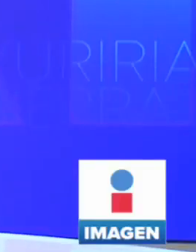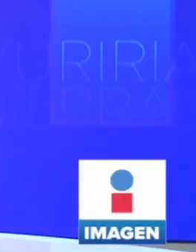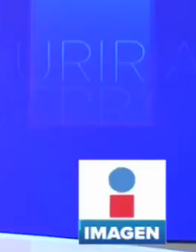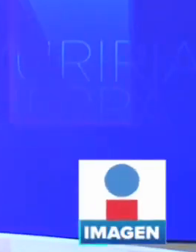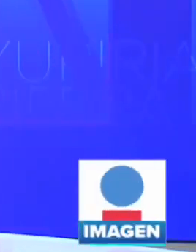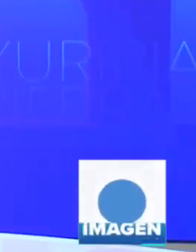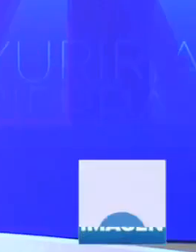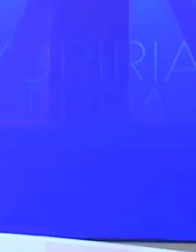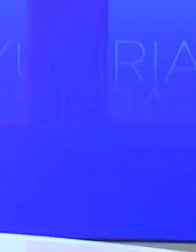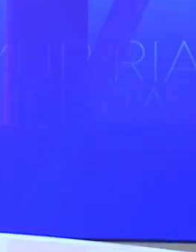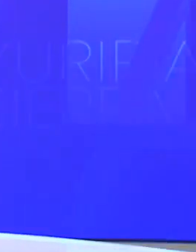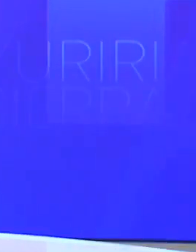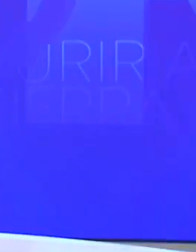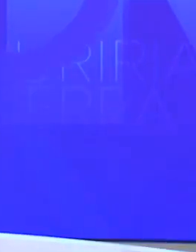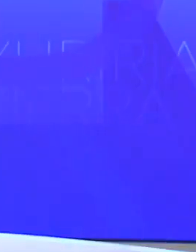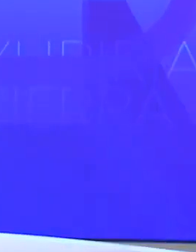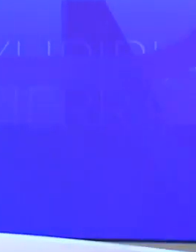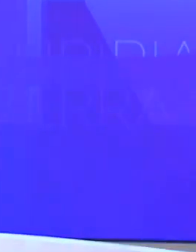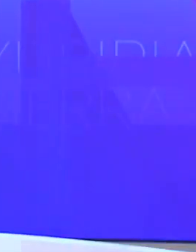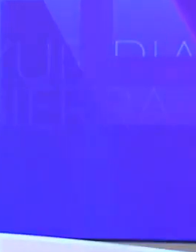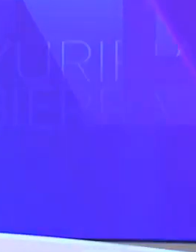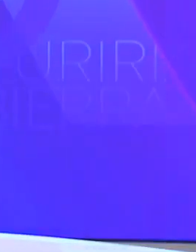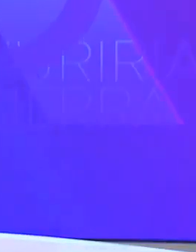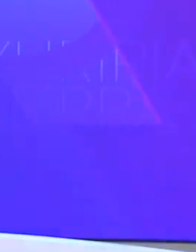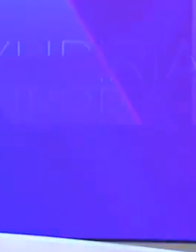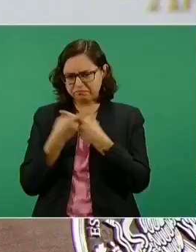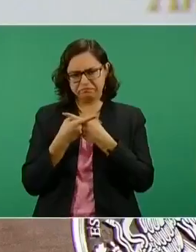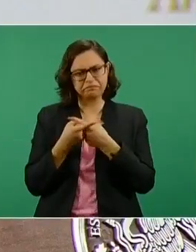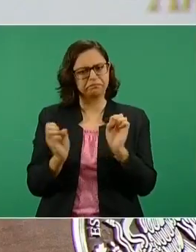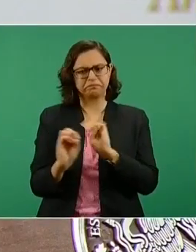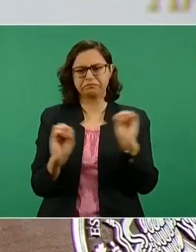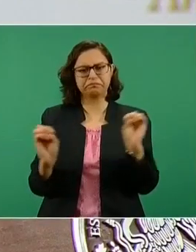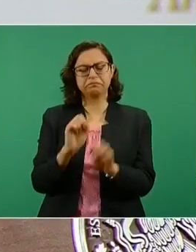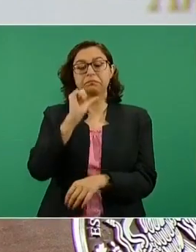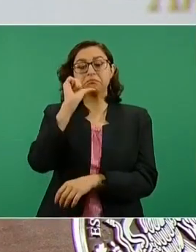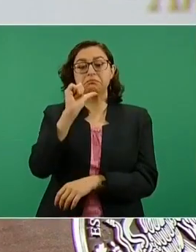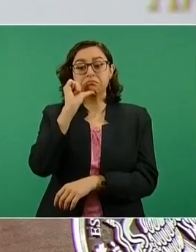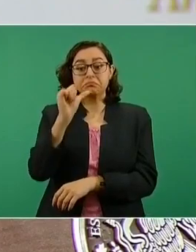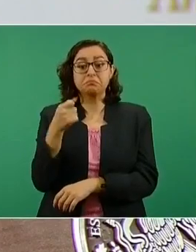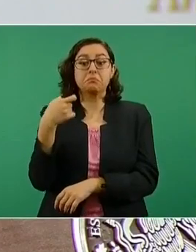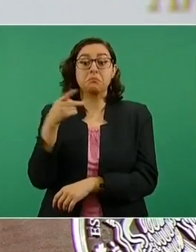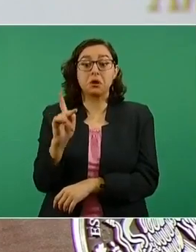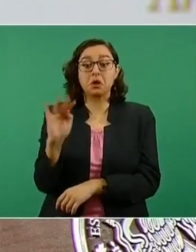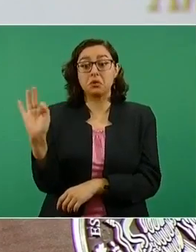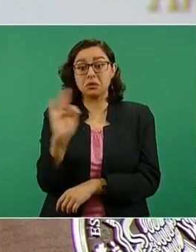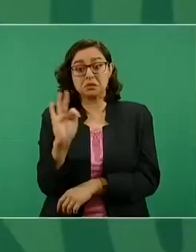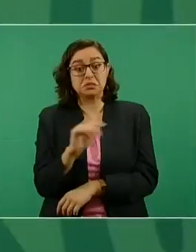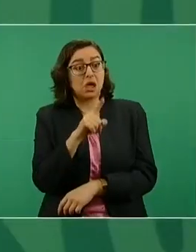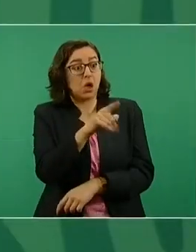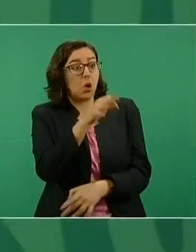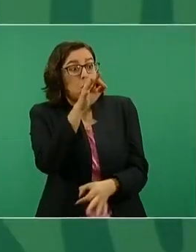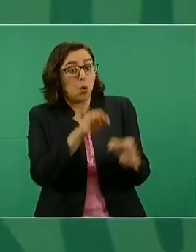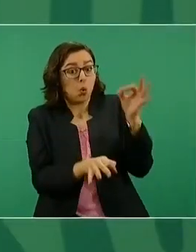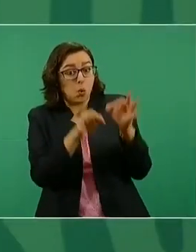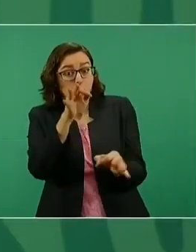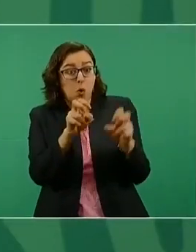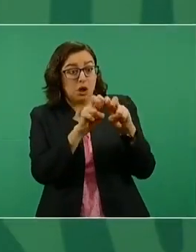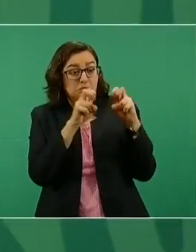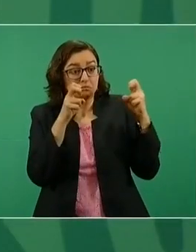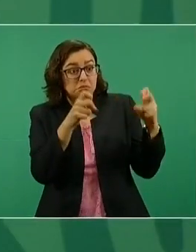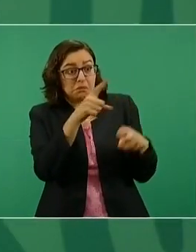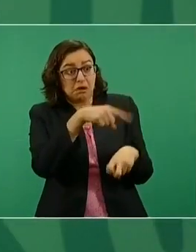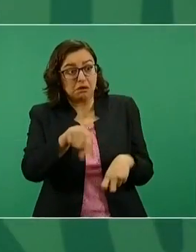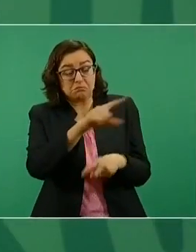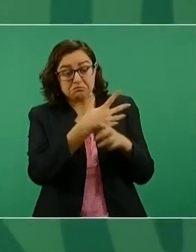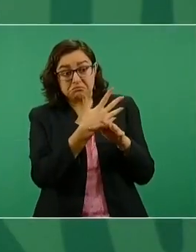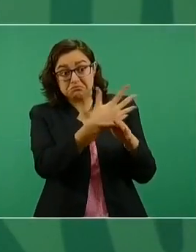Envía López Obrador al Senado de la República, iniciativa de reforma al Poder Judicial, escuche, este documento establece un